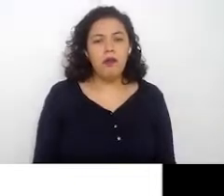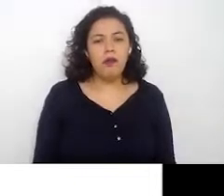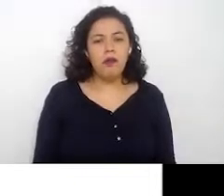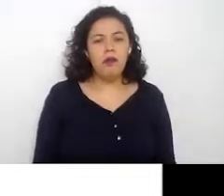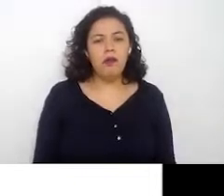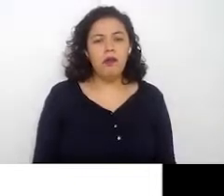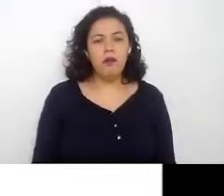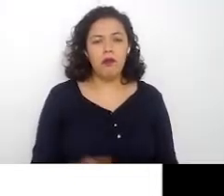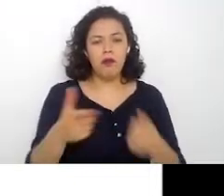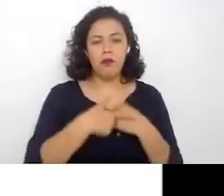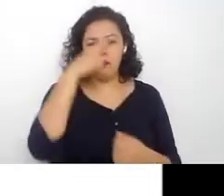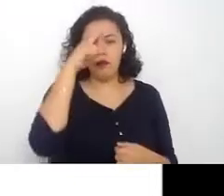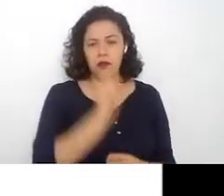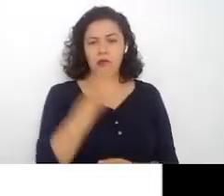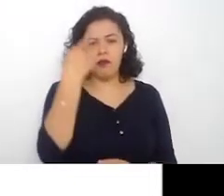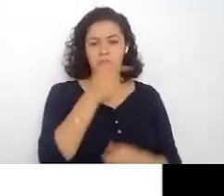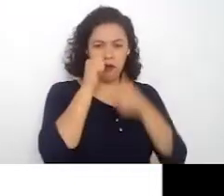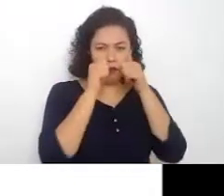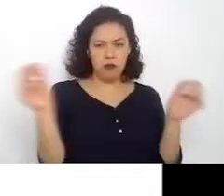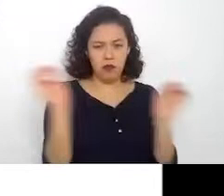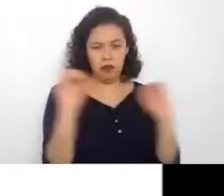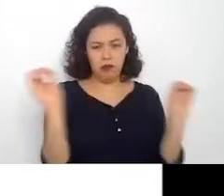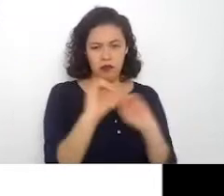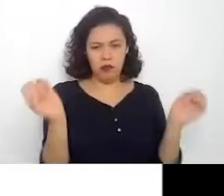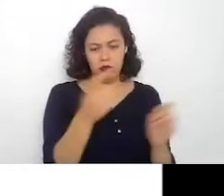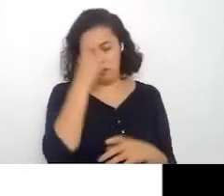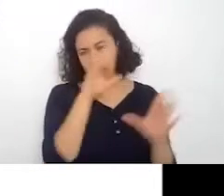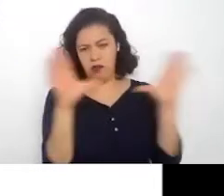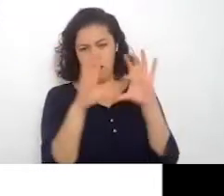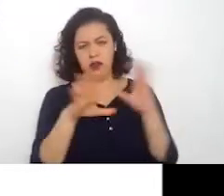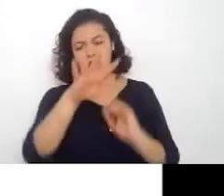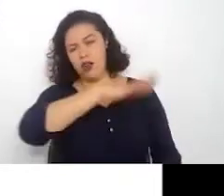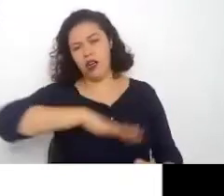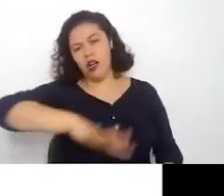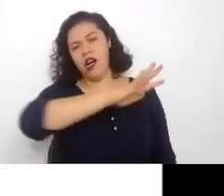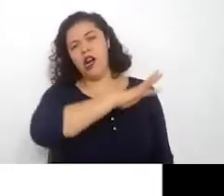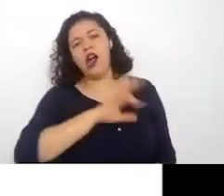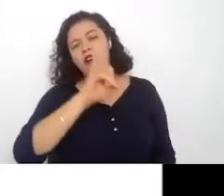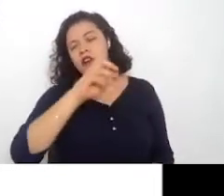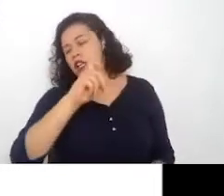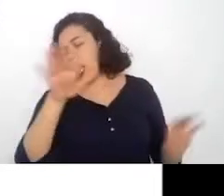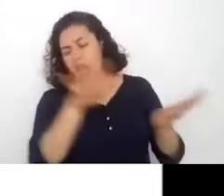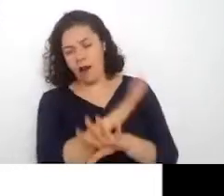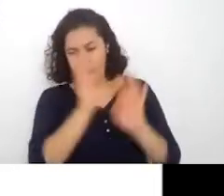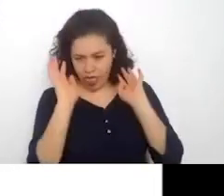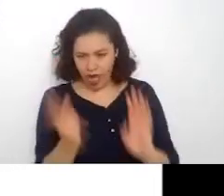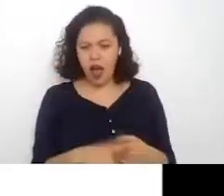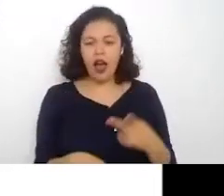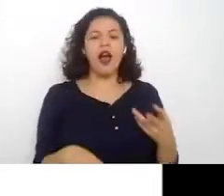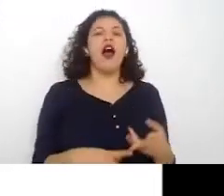lo atendiste o no identificaste que tu constancia de situación fiscal ya había modificado, ya no estaba,